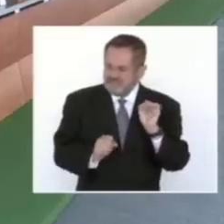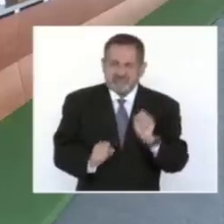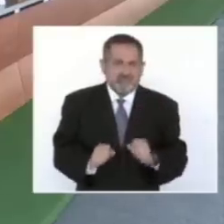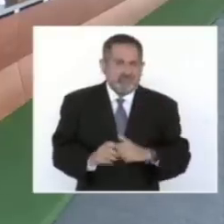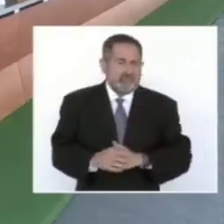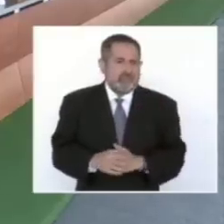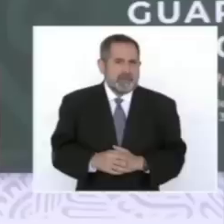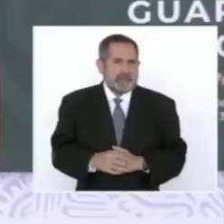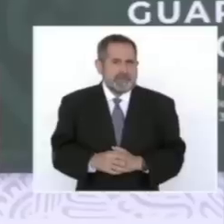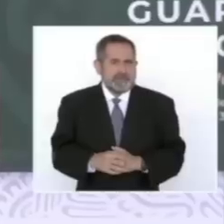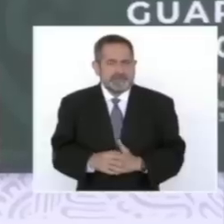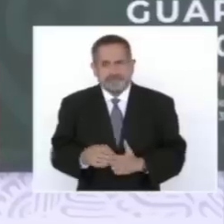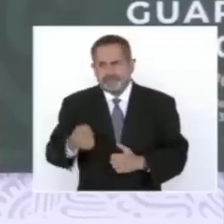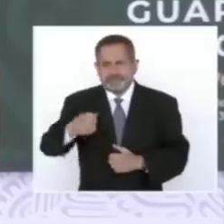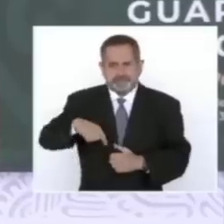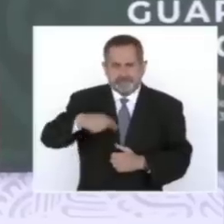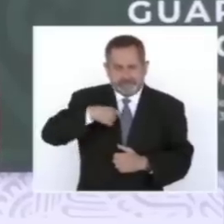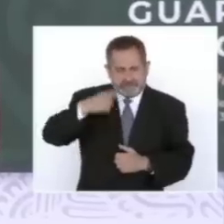aprender